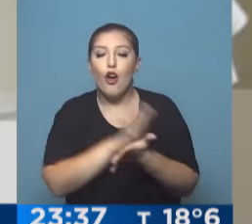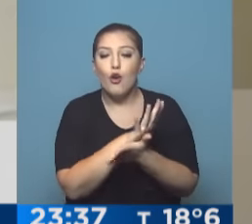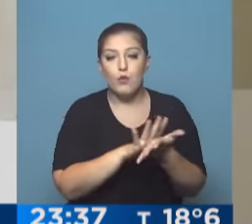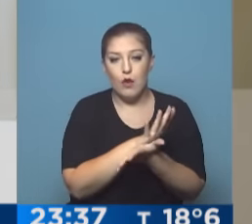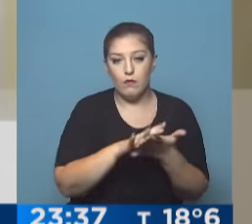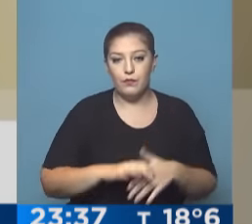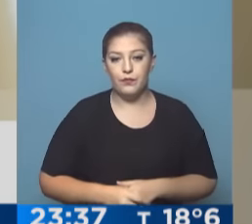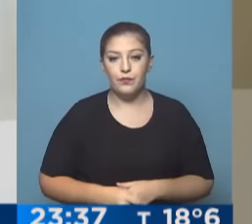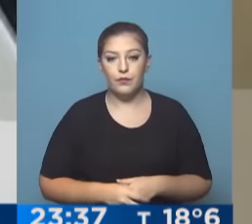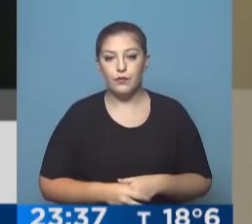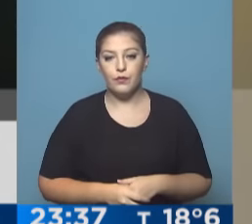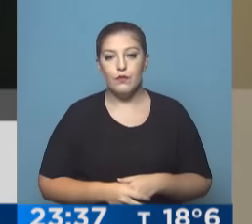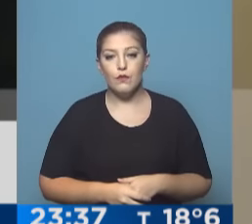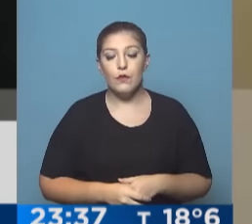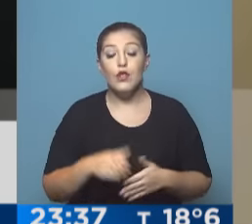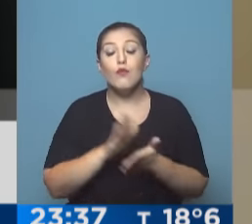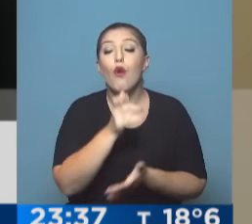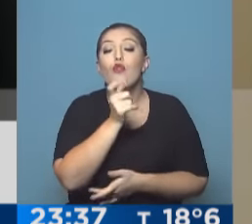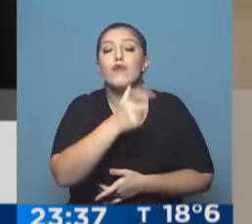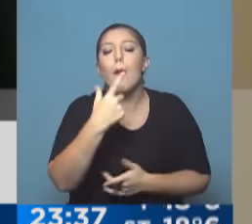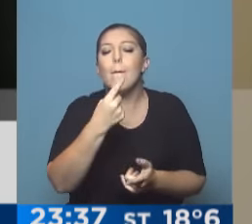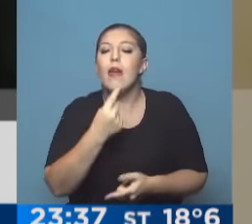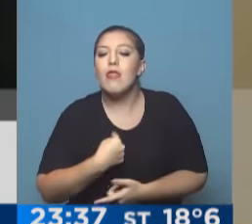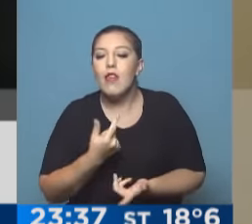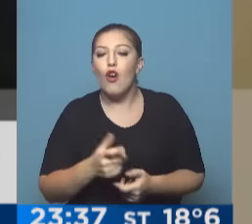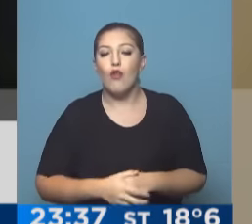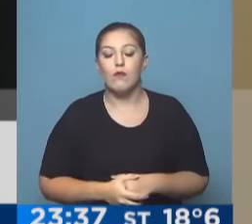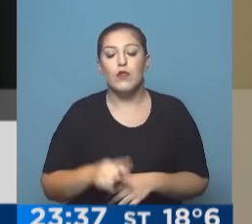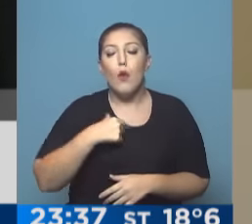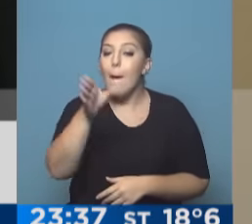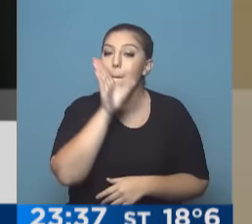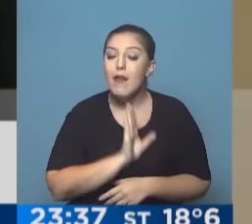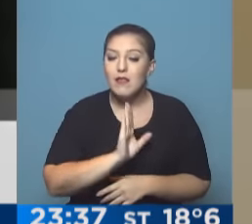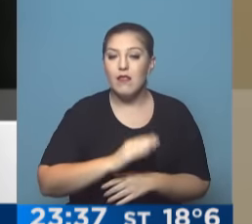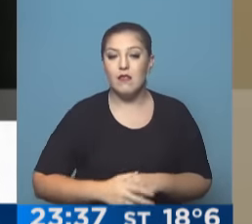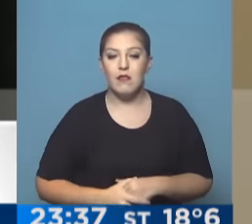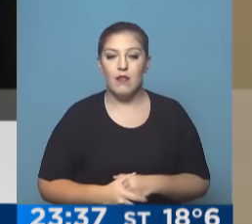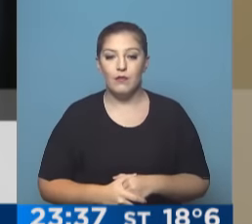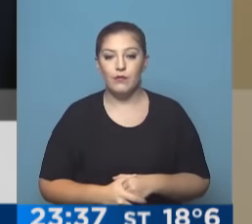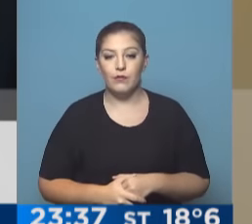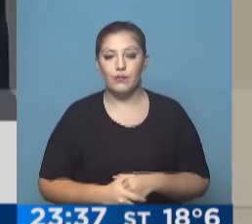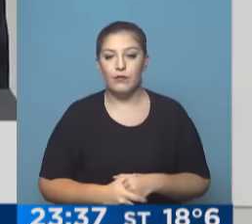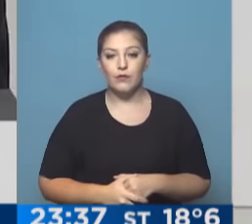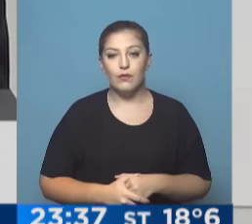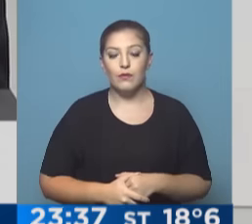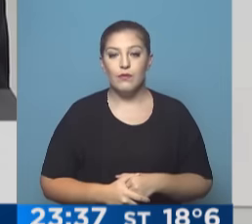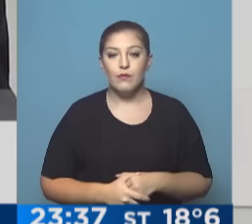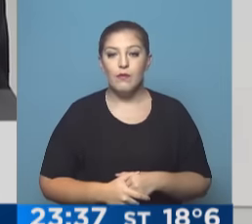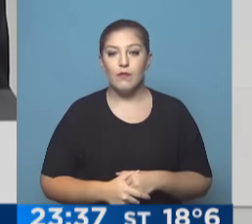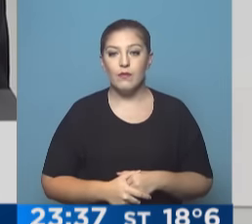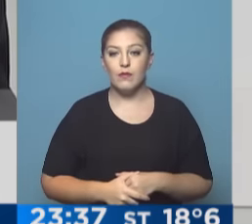en términos de de Consejos me dijo que que tenga paciencia que pero que